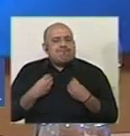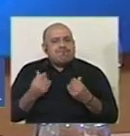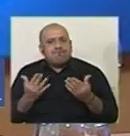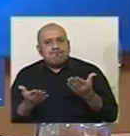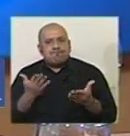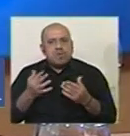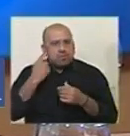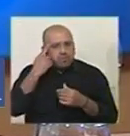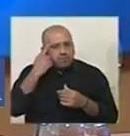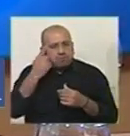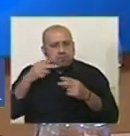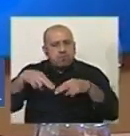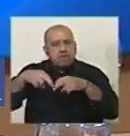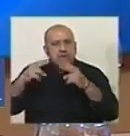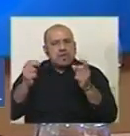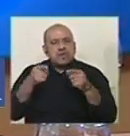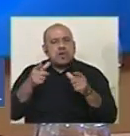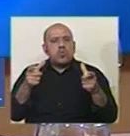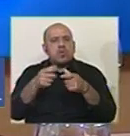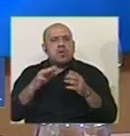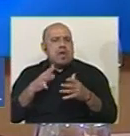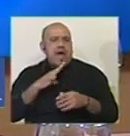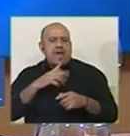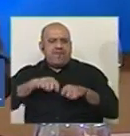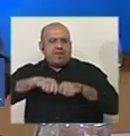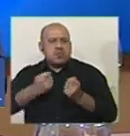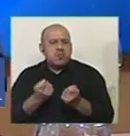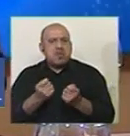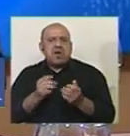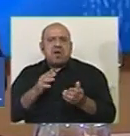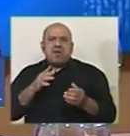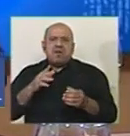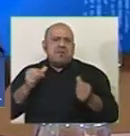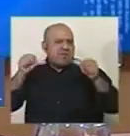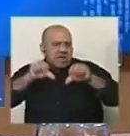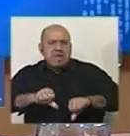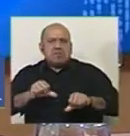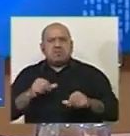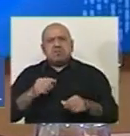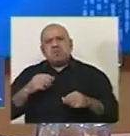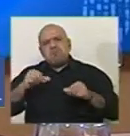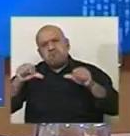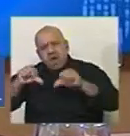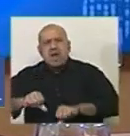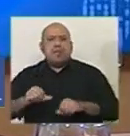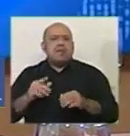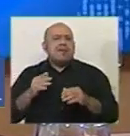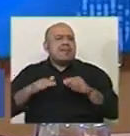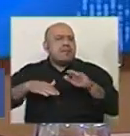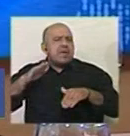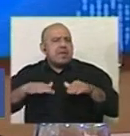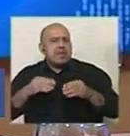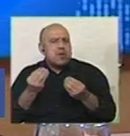analizan este tipo de cumbre, ¿no? Fractura, parálisis, fracaso, frustración. Depende mucho